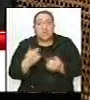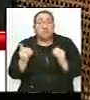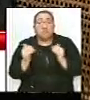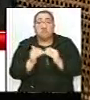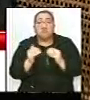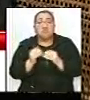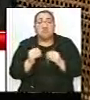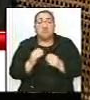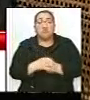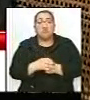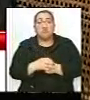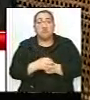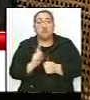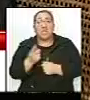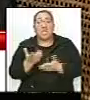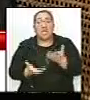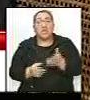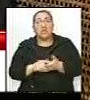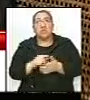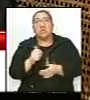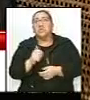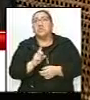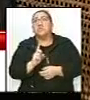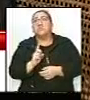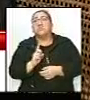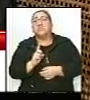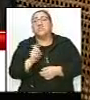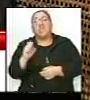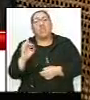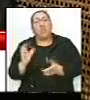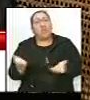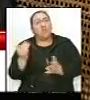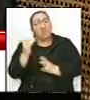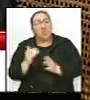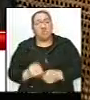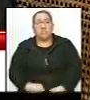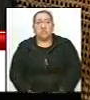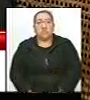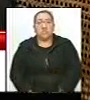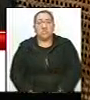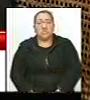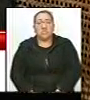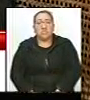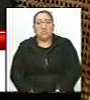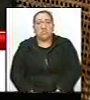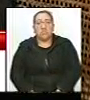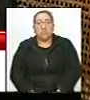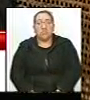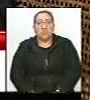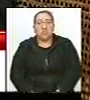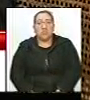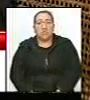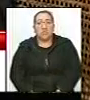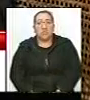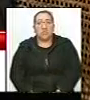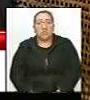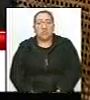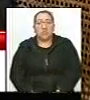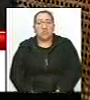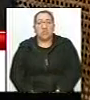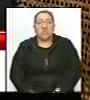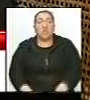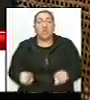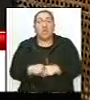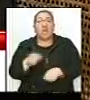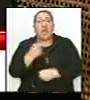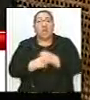quintal está cerca de los $100. Como consecuencia, si el año pasado en la zona del BRAE costaba el